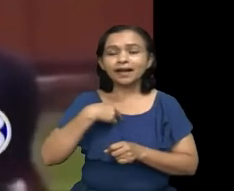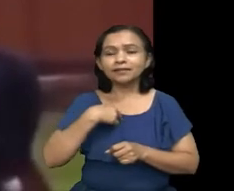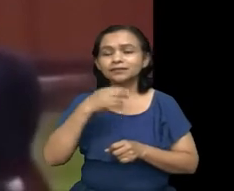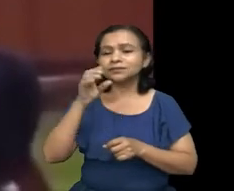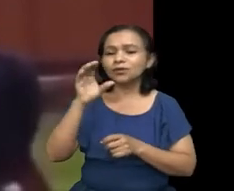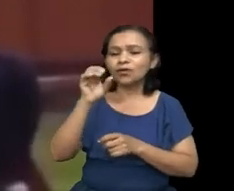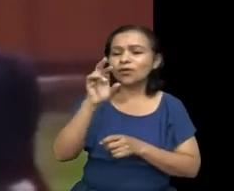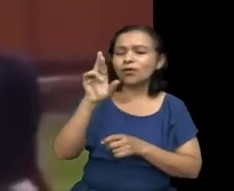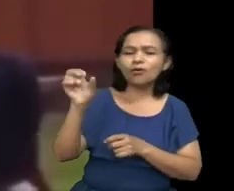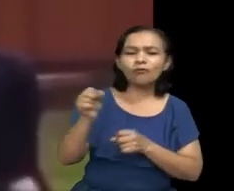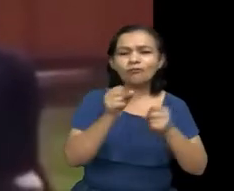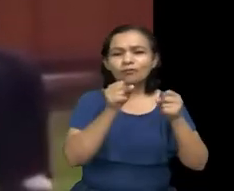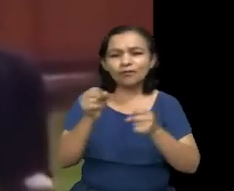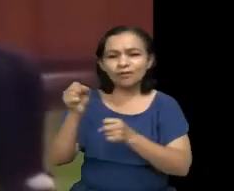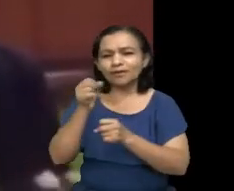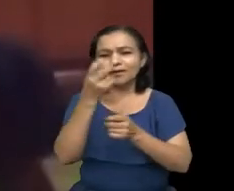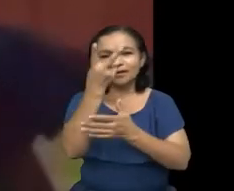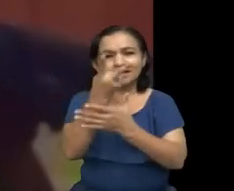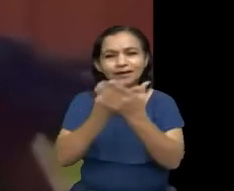coro.